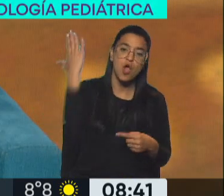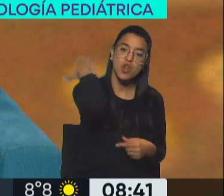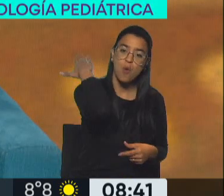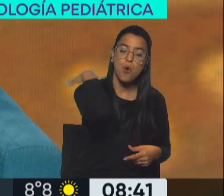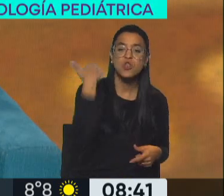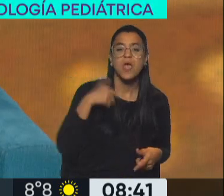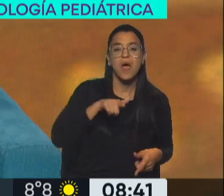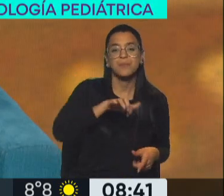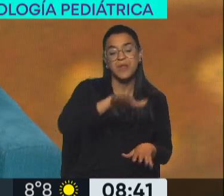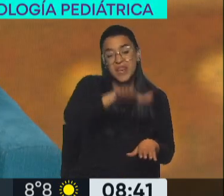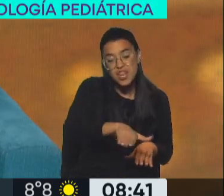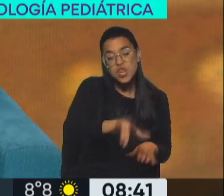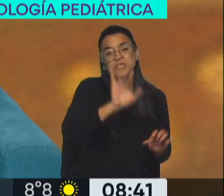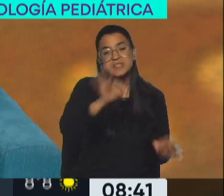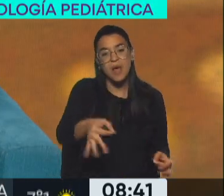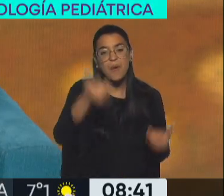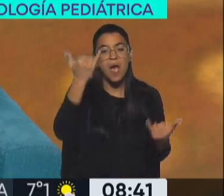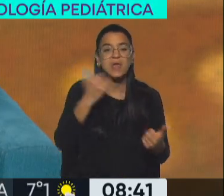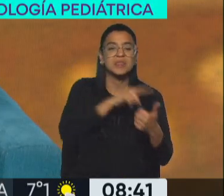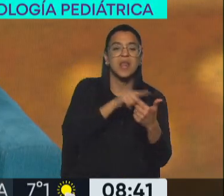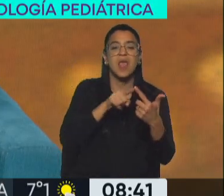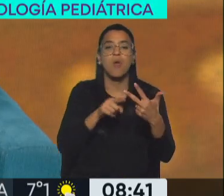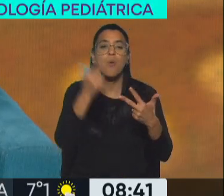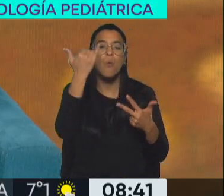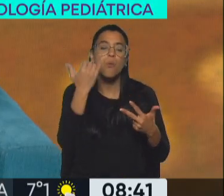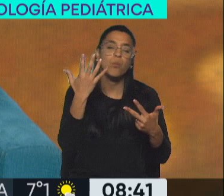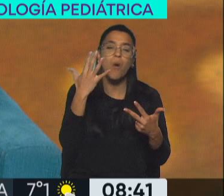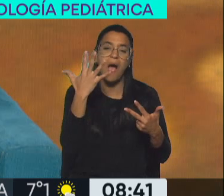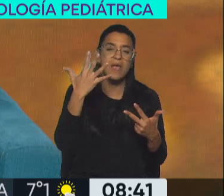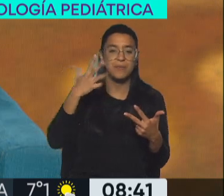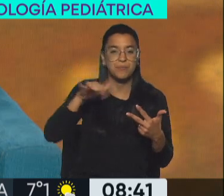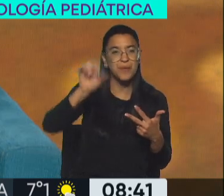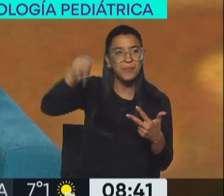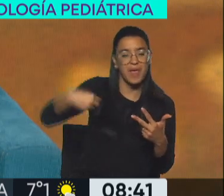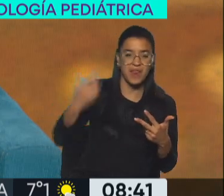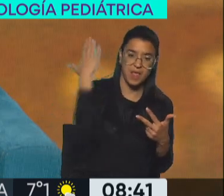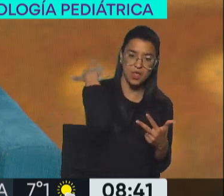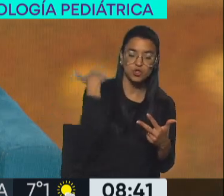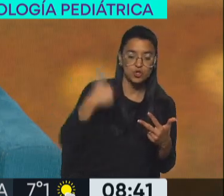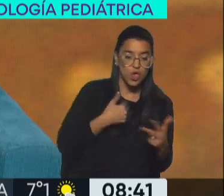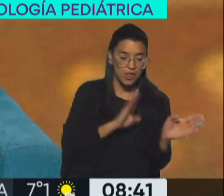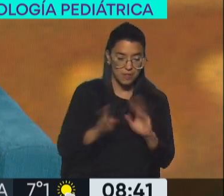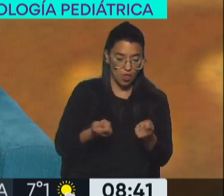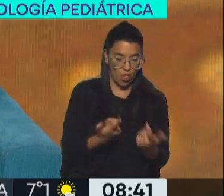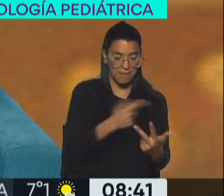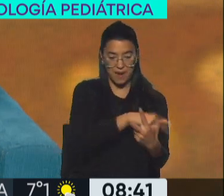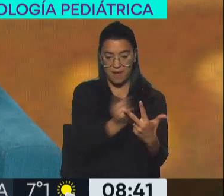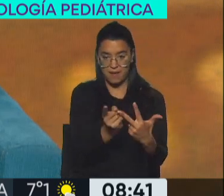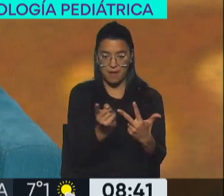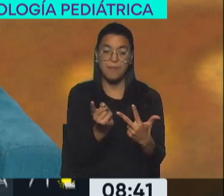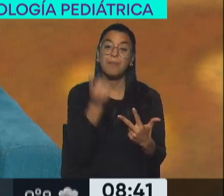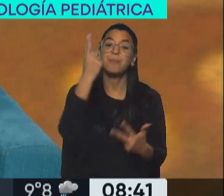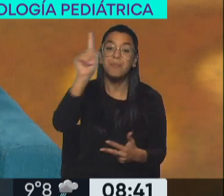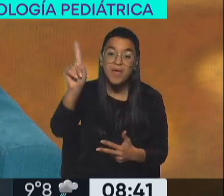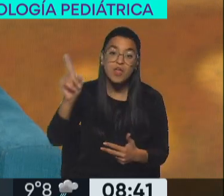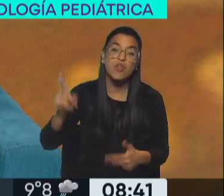bacteriana en un niño y uno sabe que hay 3 o 4 gérmenes que la pueden producir y le doy tratamiento antibiótico para eso. Pero una